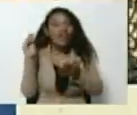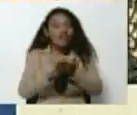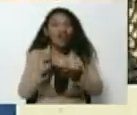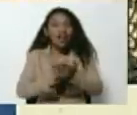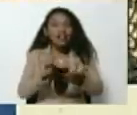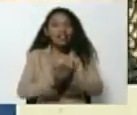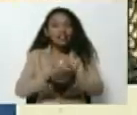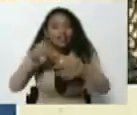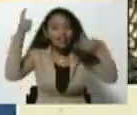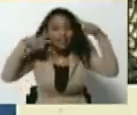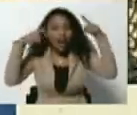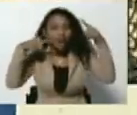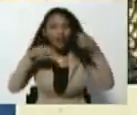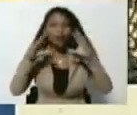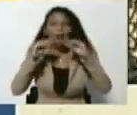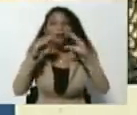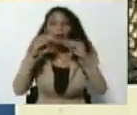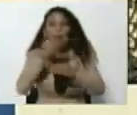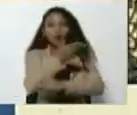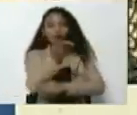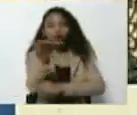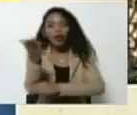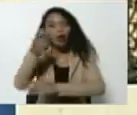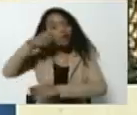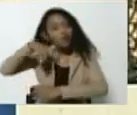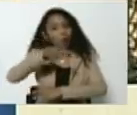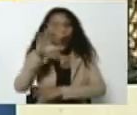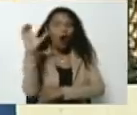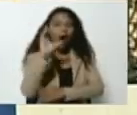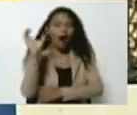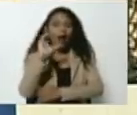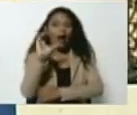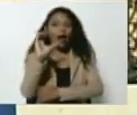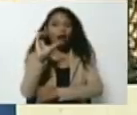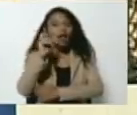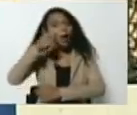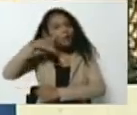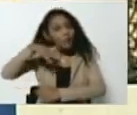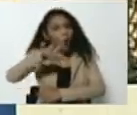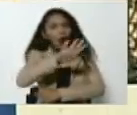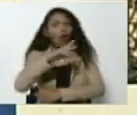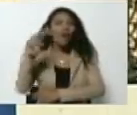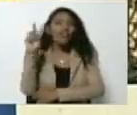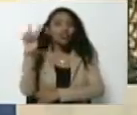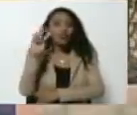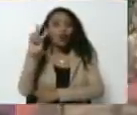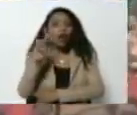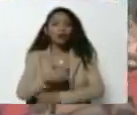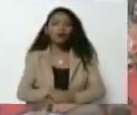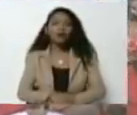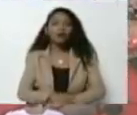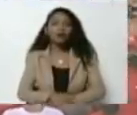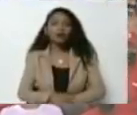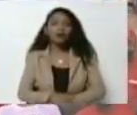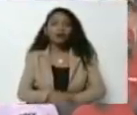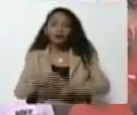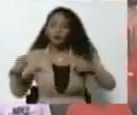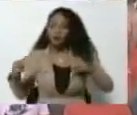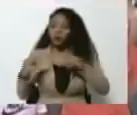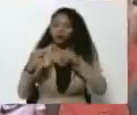a su pueblo, aquí el pueblo de Caracas, el pueblo de Venezuela, se